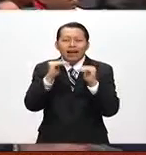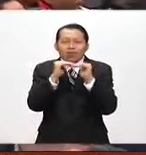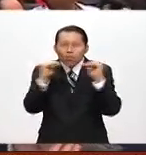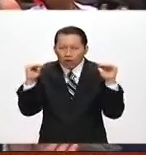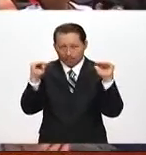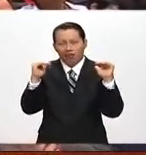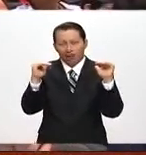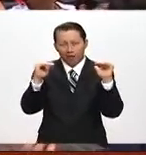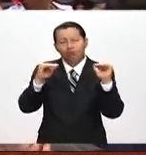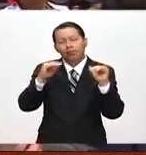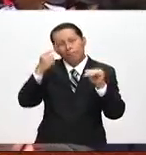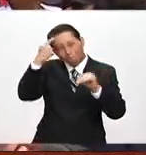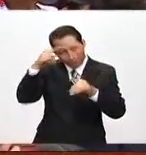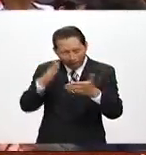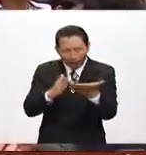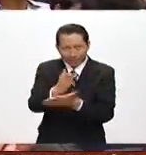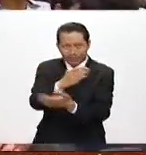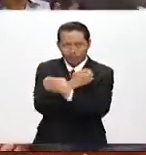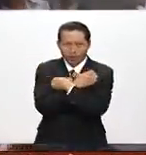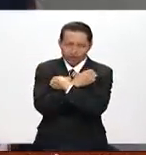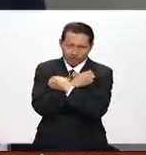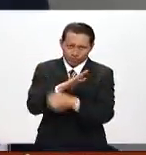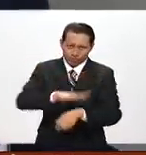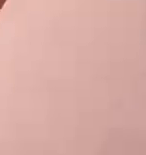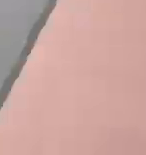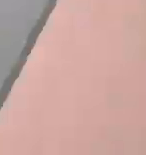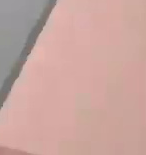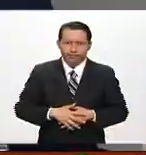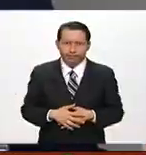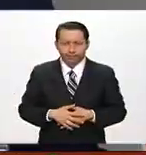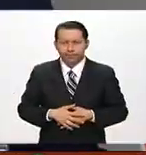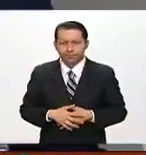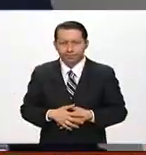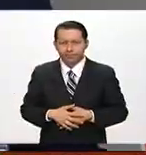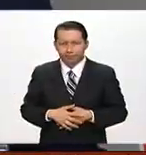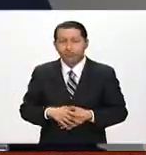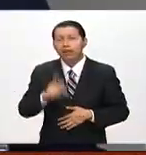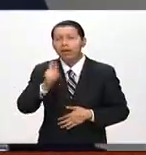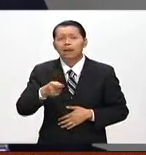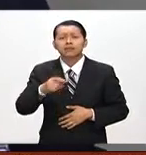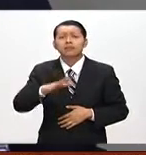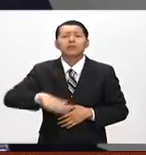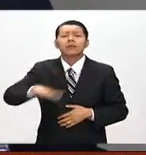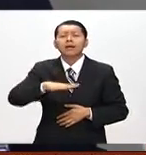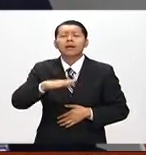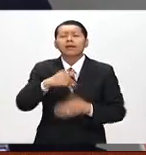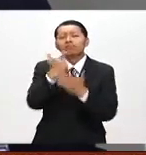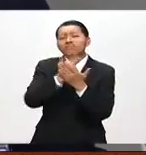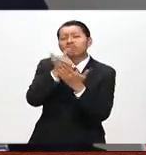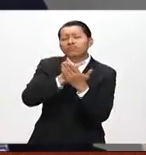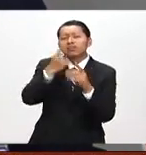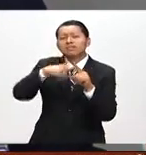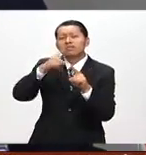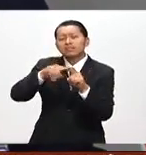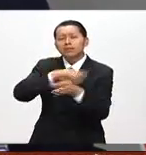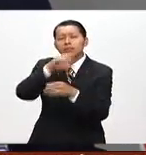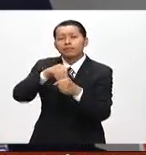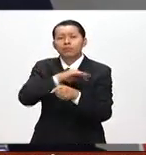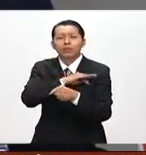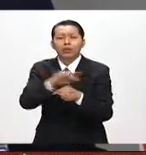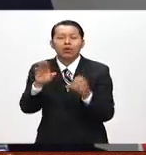educativo para este sector de la población. La mayoría de las estadísticas e indicadores de esta